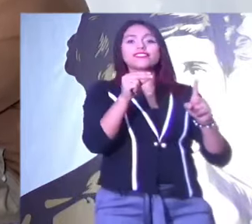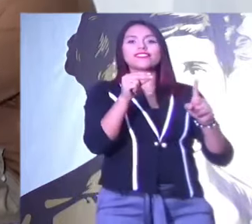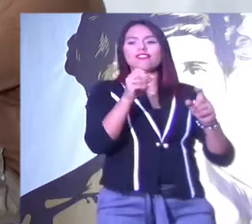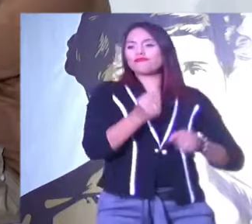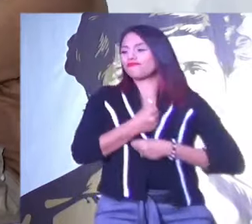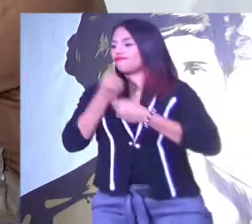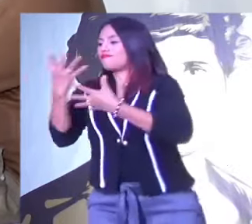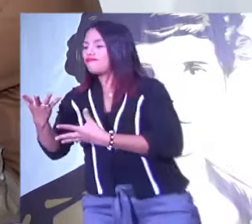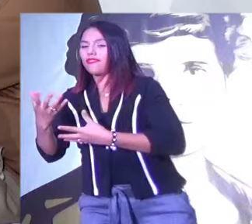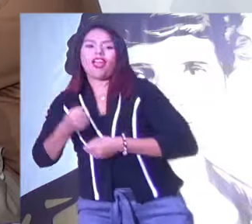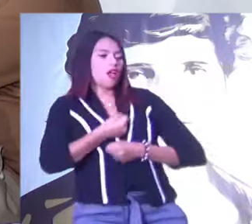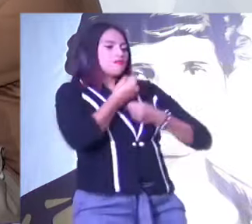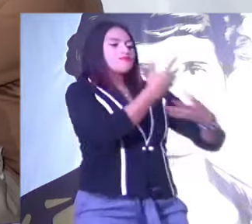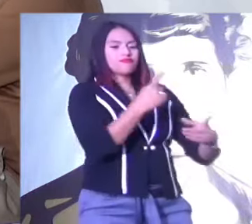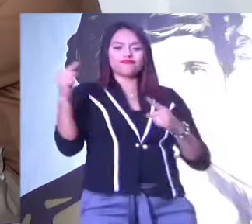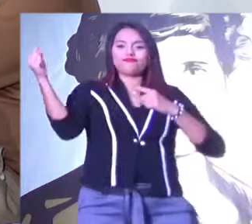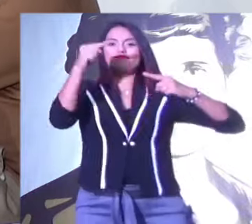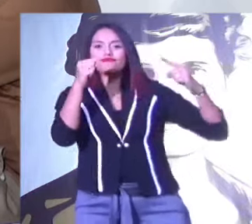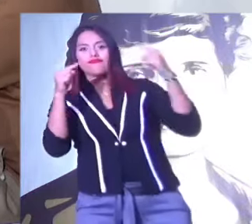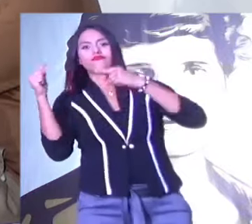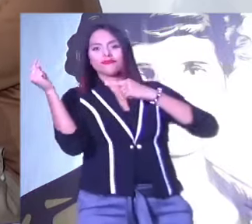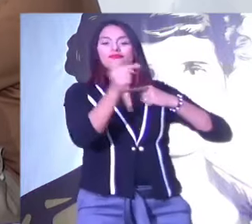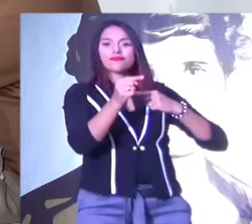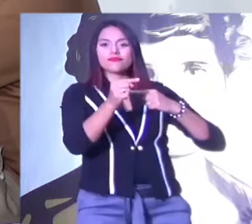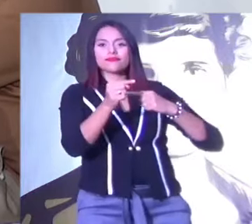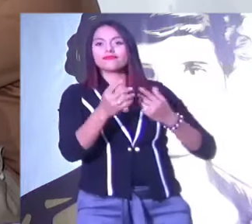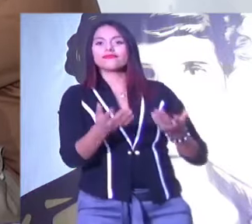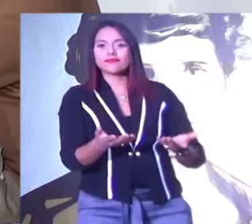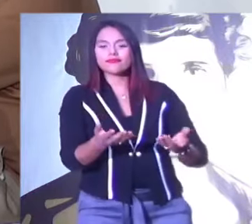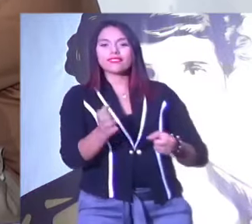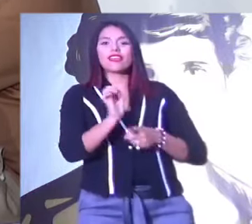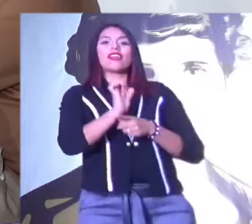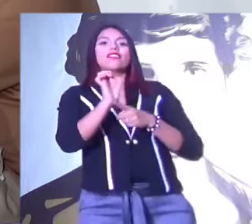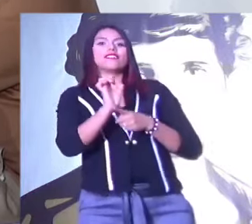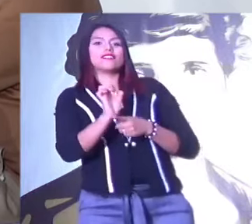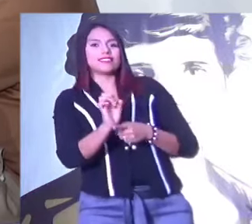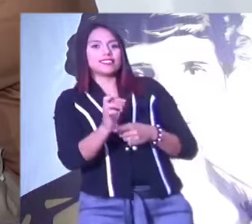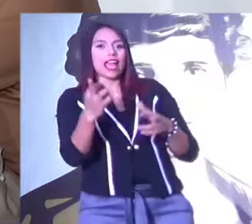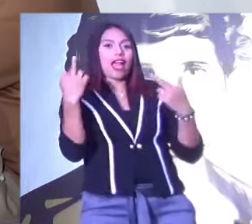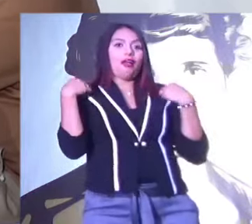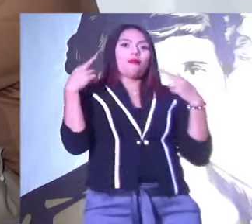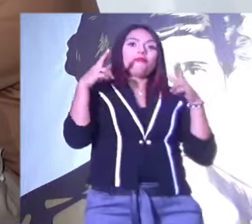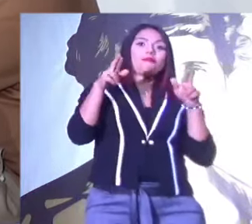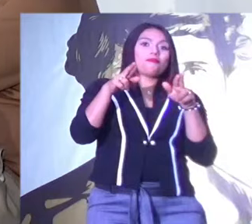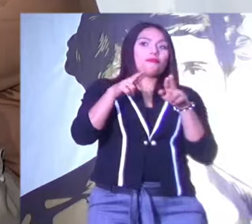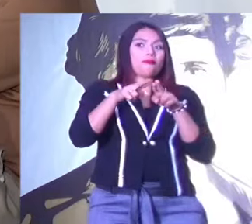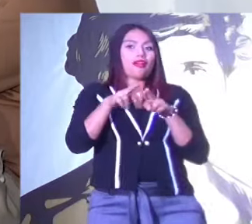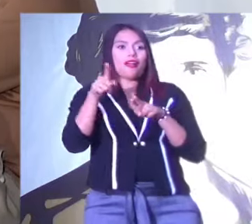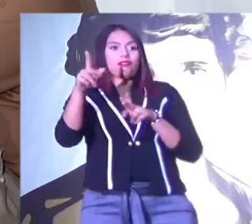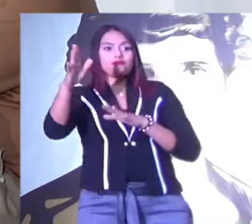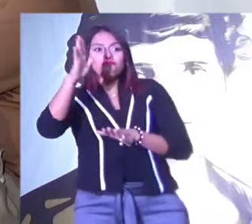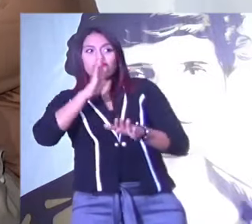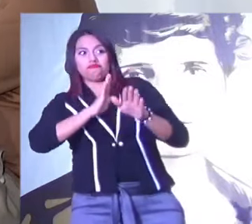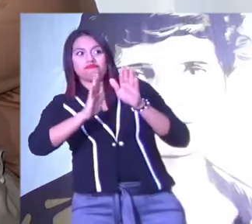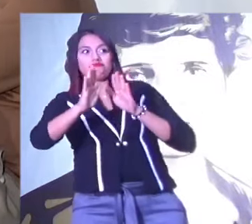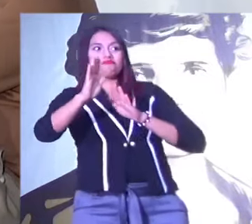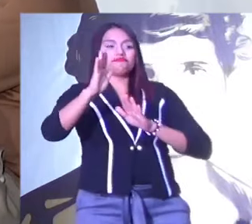Entonces, por ejemplo, los maestros Shifus, ¿no? De la vieja escuela, por